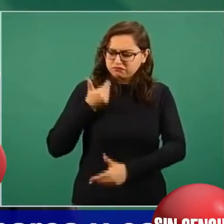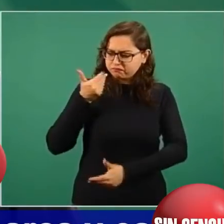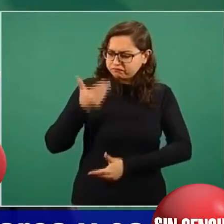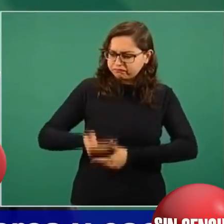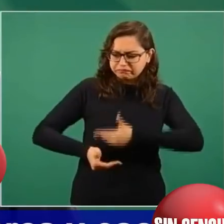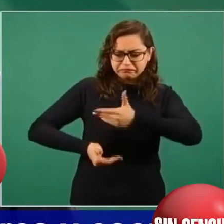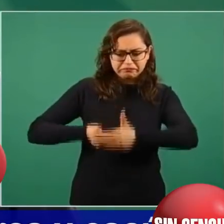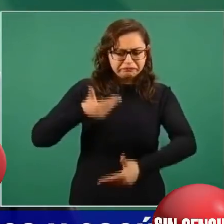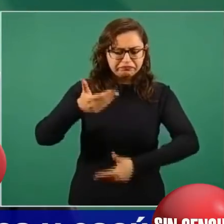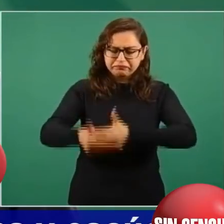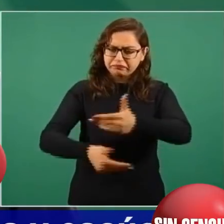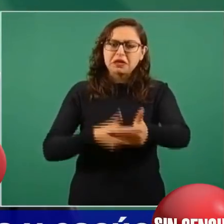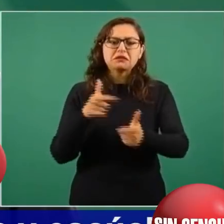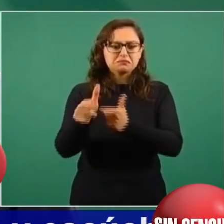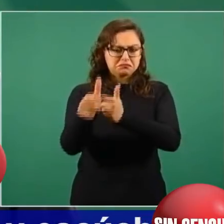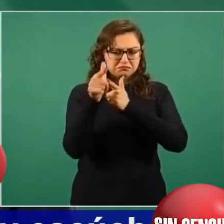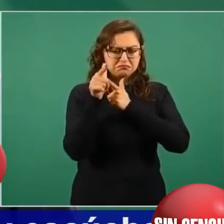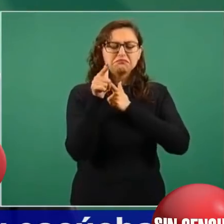y que,